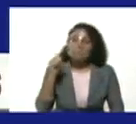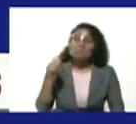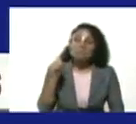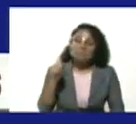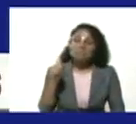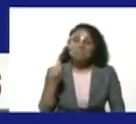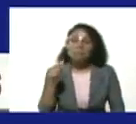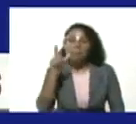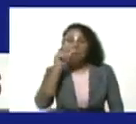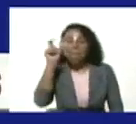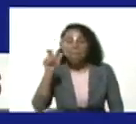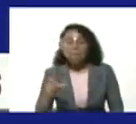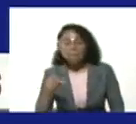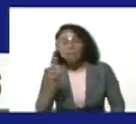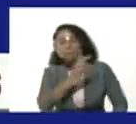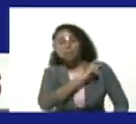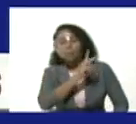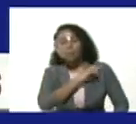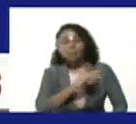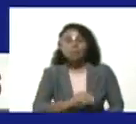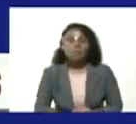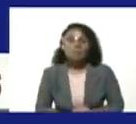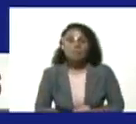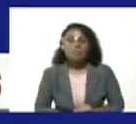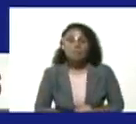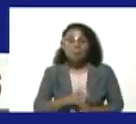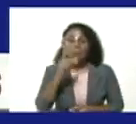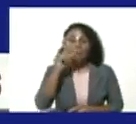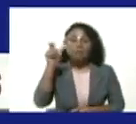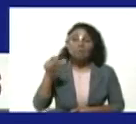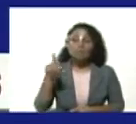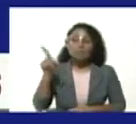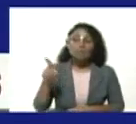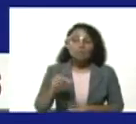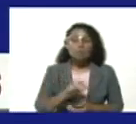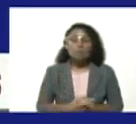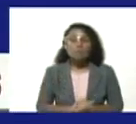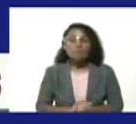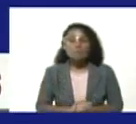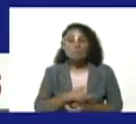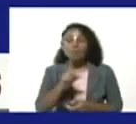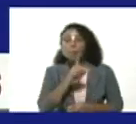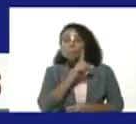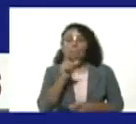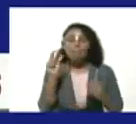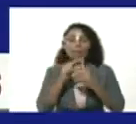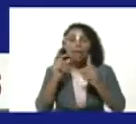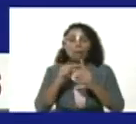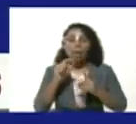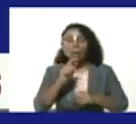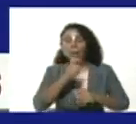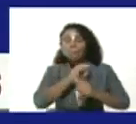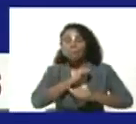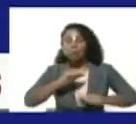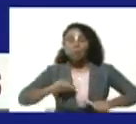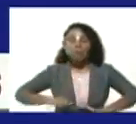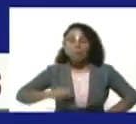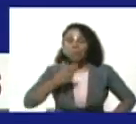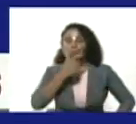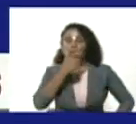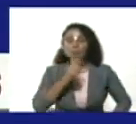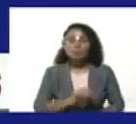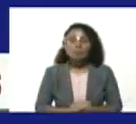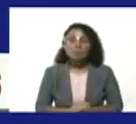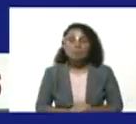Coronel Pereira. Ministro Hipólito, muy obrigado, delegación portuguesa.